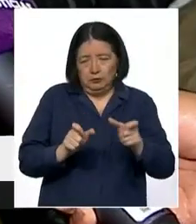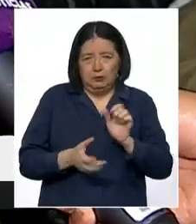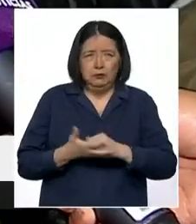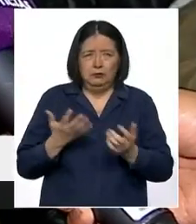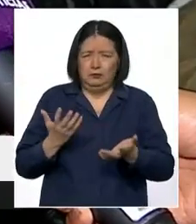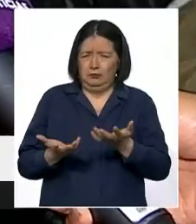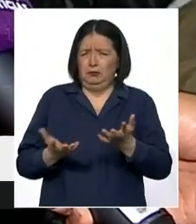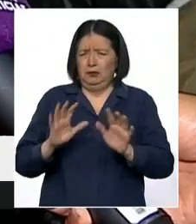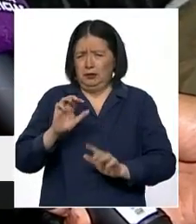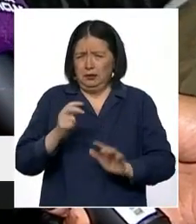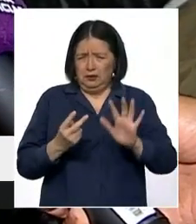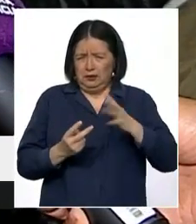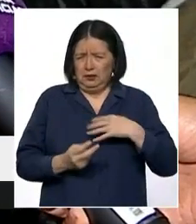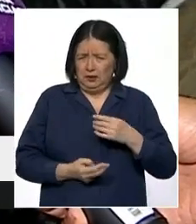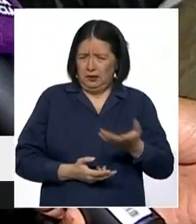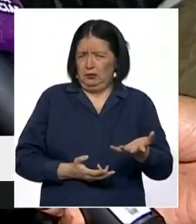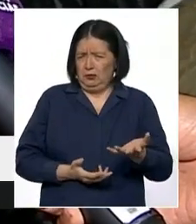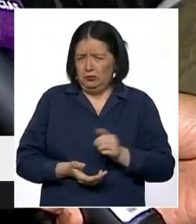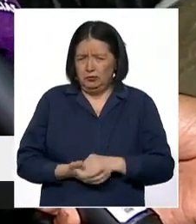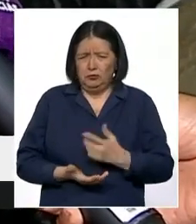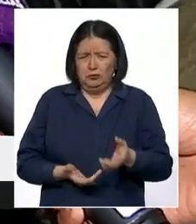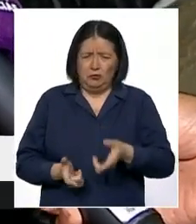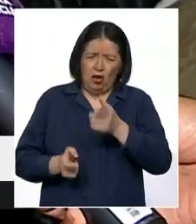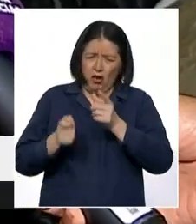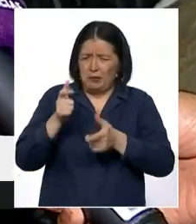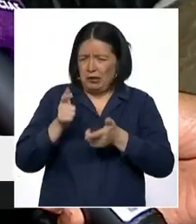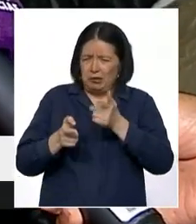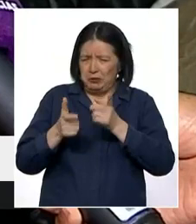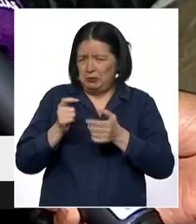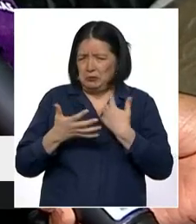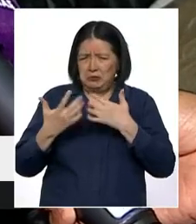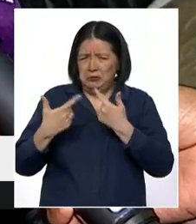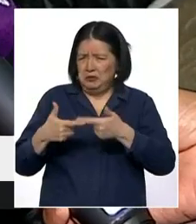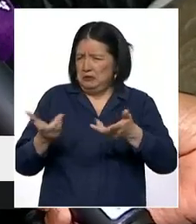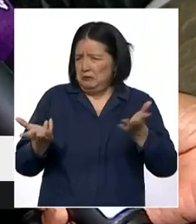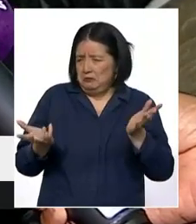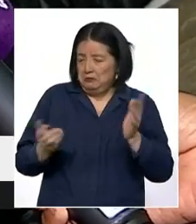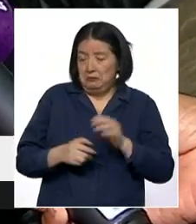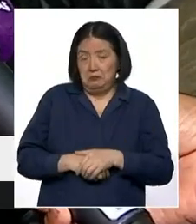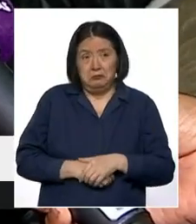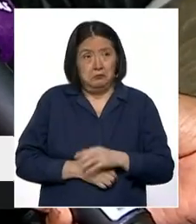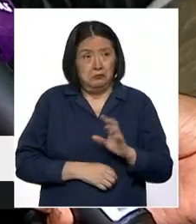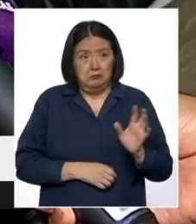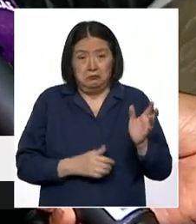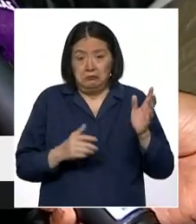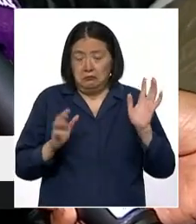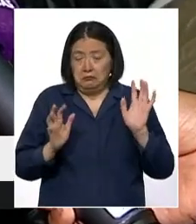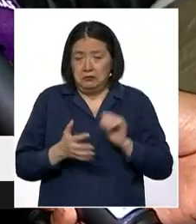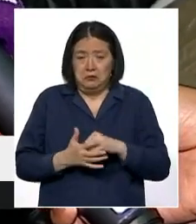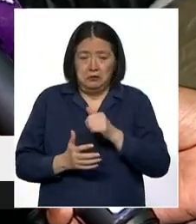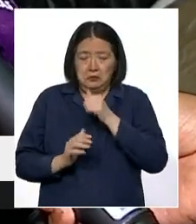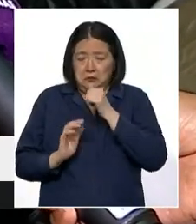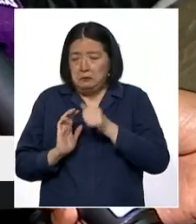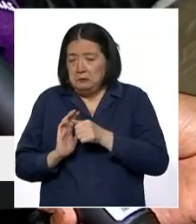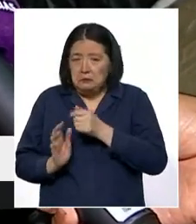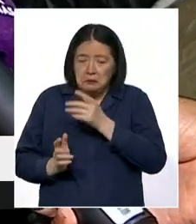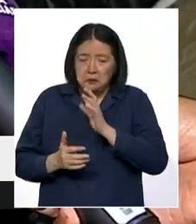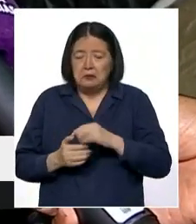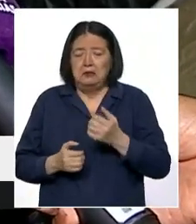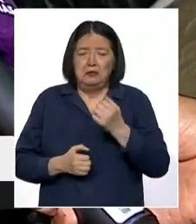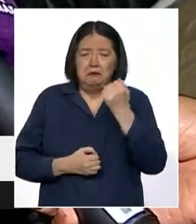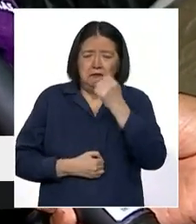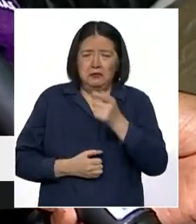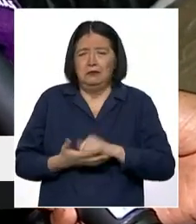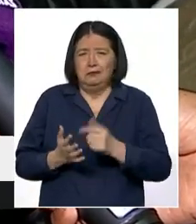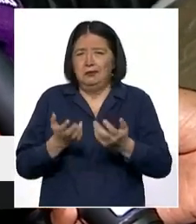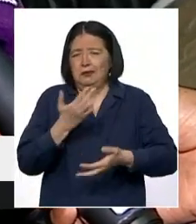posible que un chico de 17 años tome de esa manera y tan libremente, ¿no? Y que todo sea el secretismo de las fiestas, porque